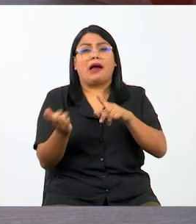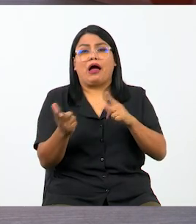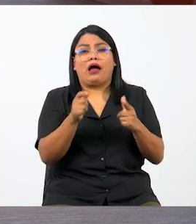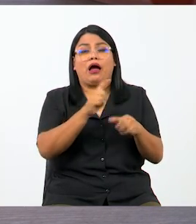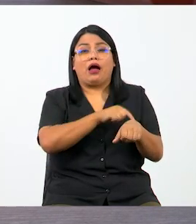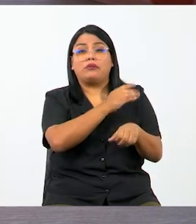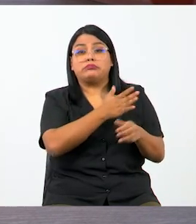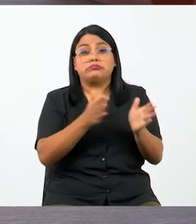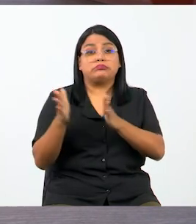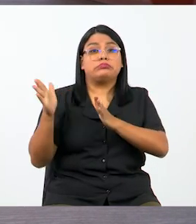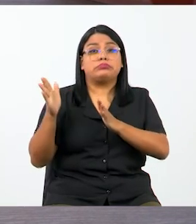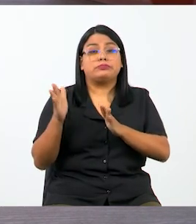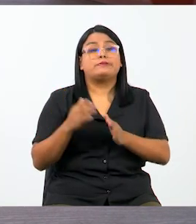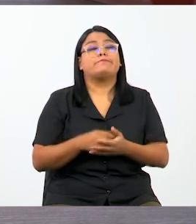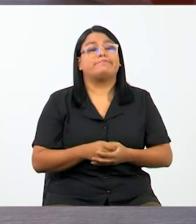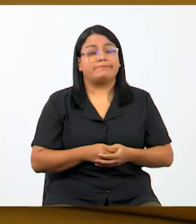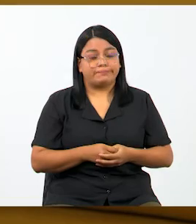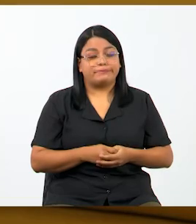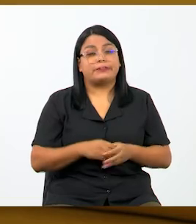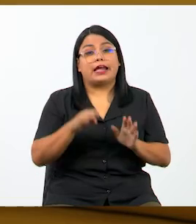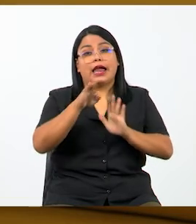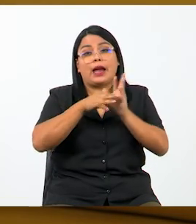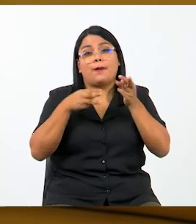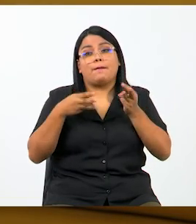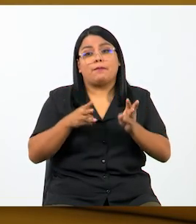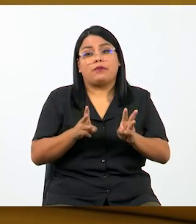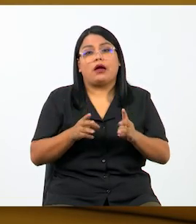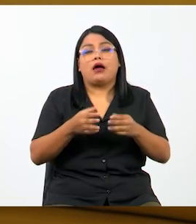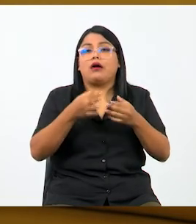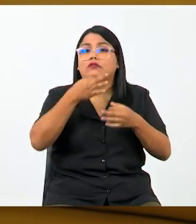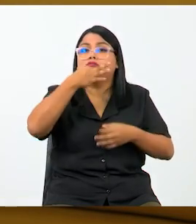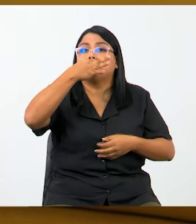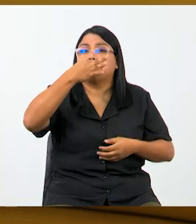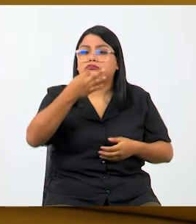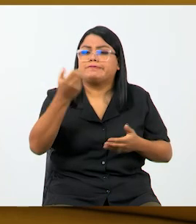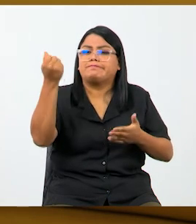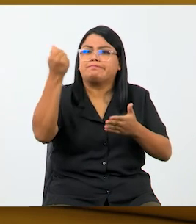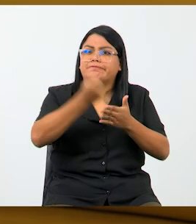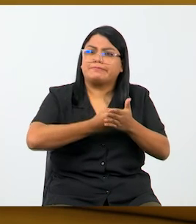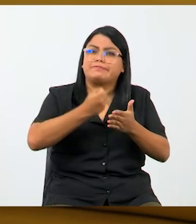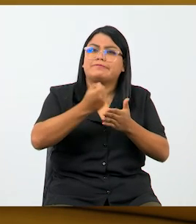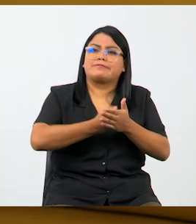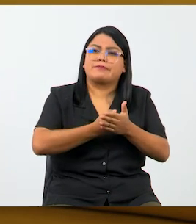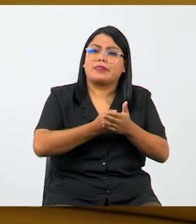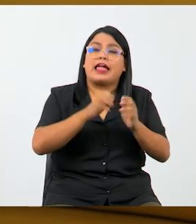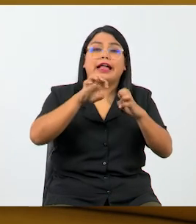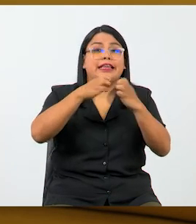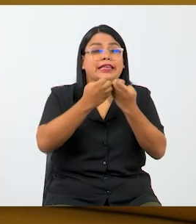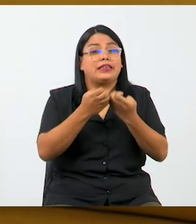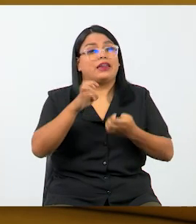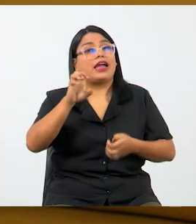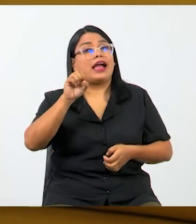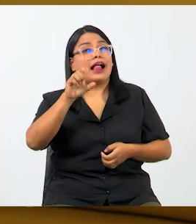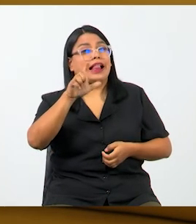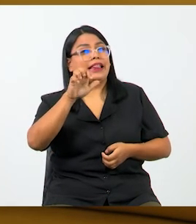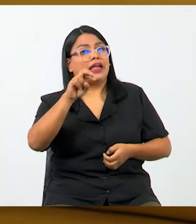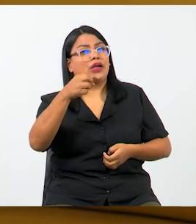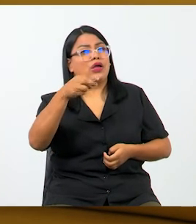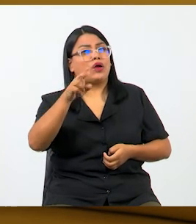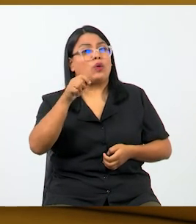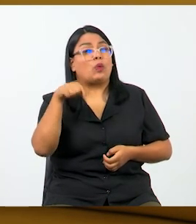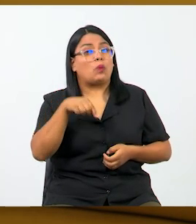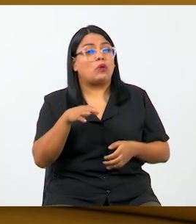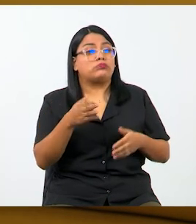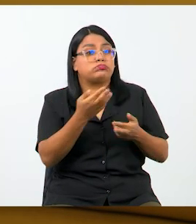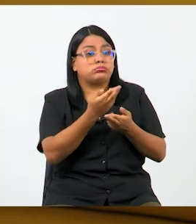metodológica. Definitivamente es un gran esfuerzo el que hace el equipo Eslengua, ya que con este tipo de recursos nos estamos